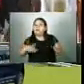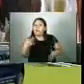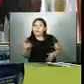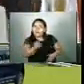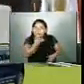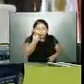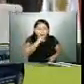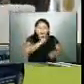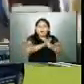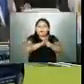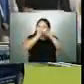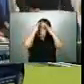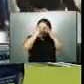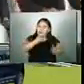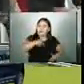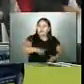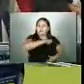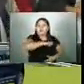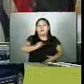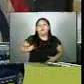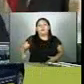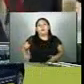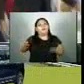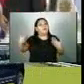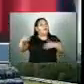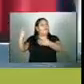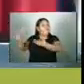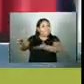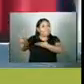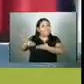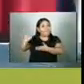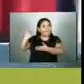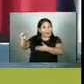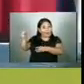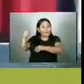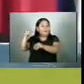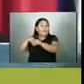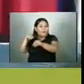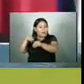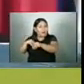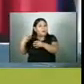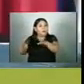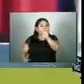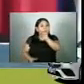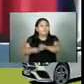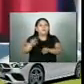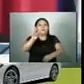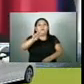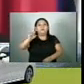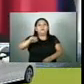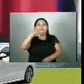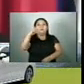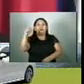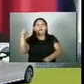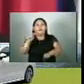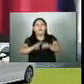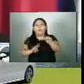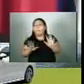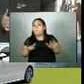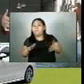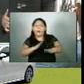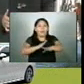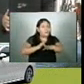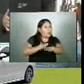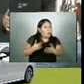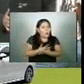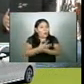combate del virus en el país. Hasta la fecha, el apoyo por parte de este organismo internacional alcanza los dos millones de dólares para contrarrestar el